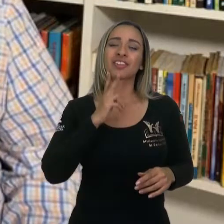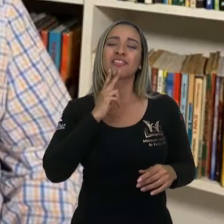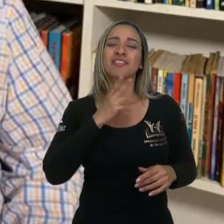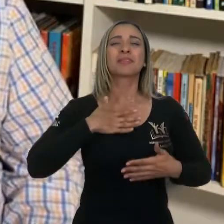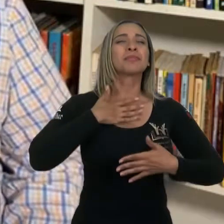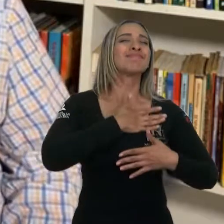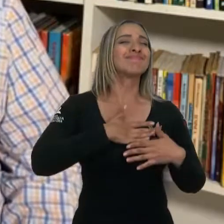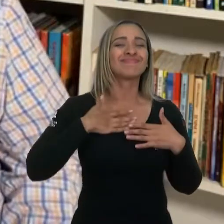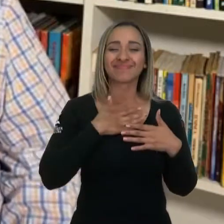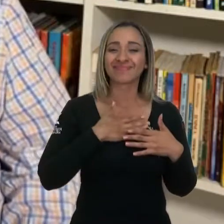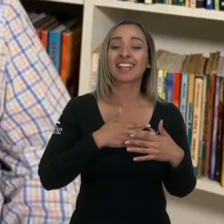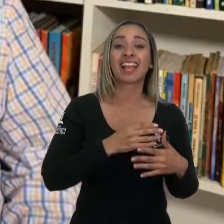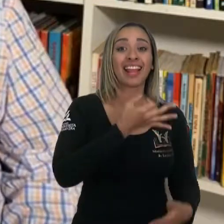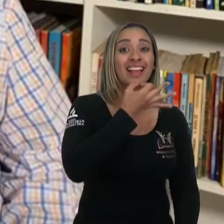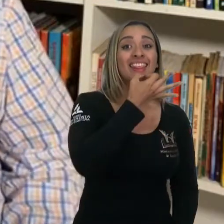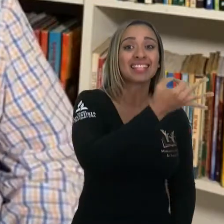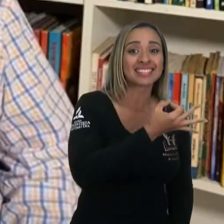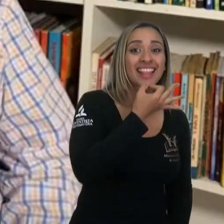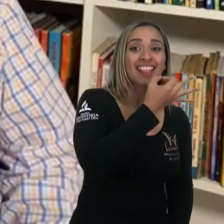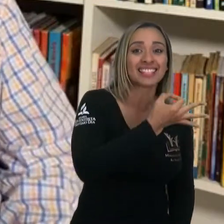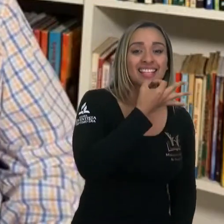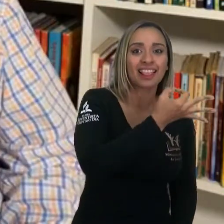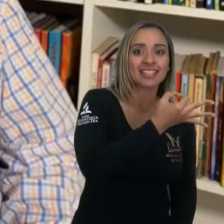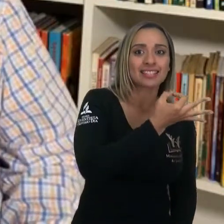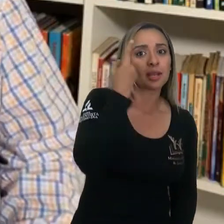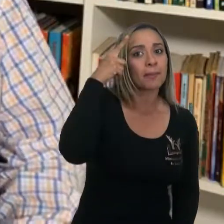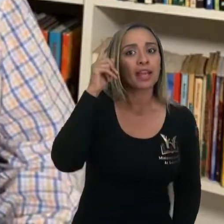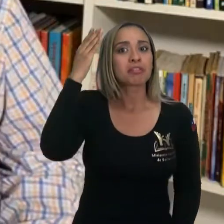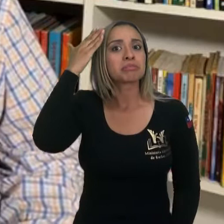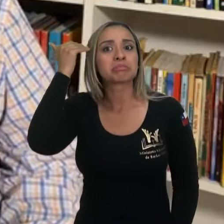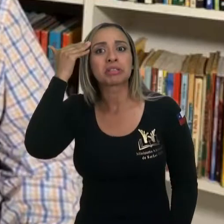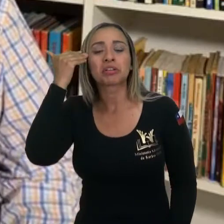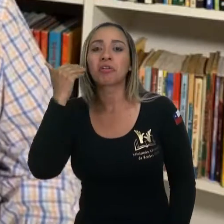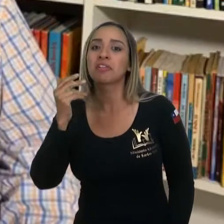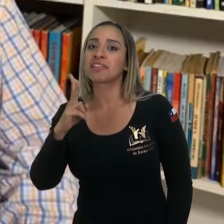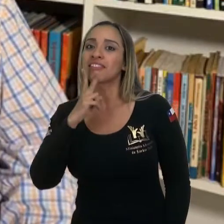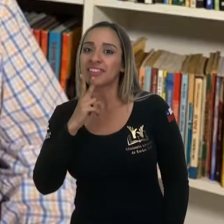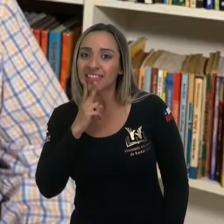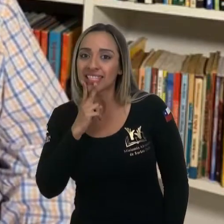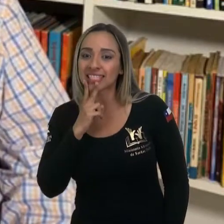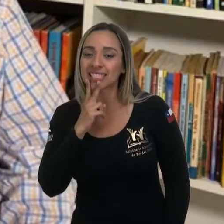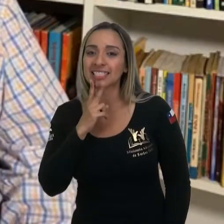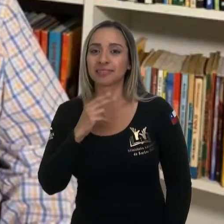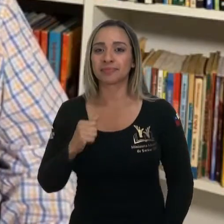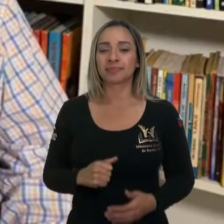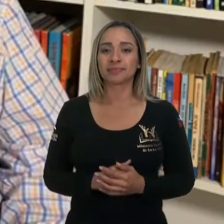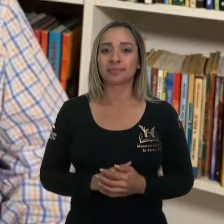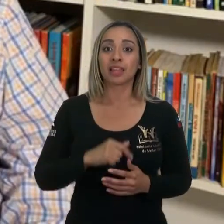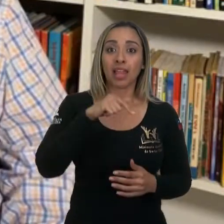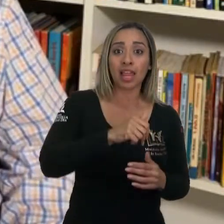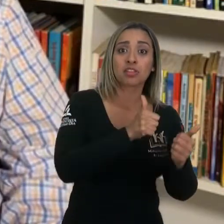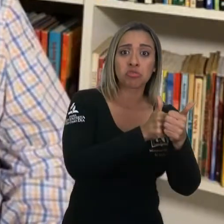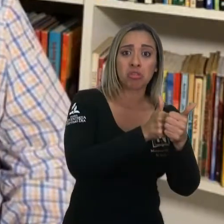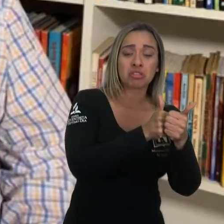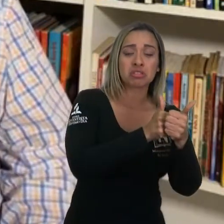en la teoría del Evangelio y nos olvidamos de vivir la realidad del Evangelio. Esos discípulos de